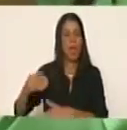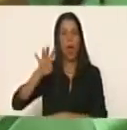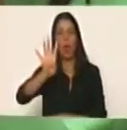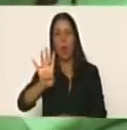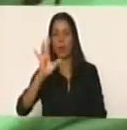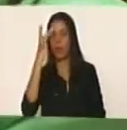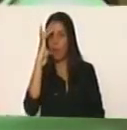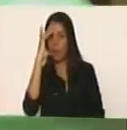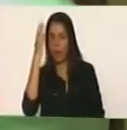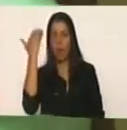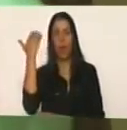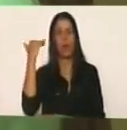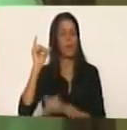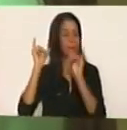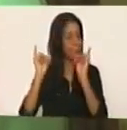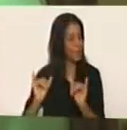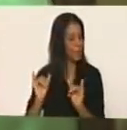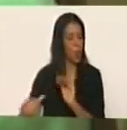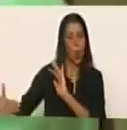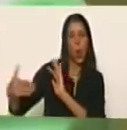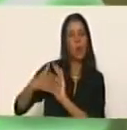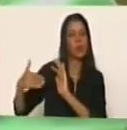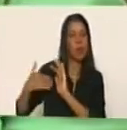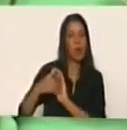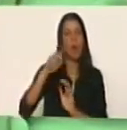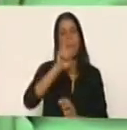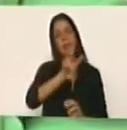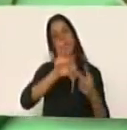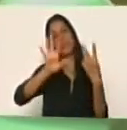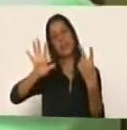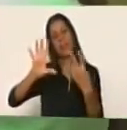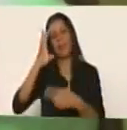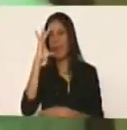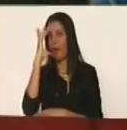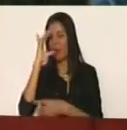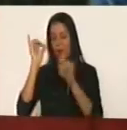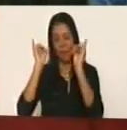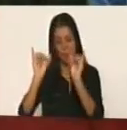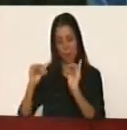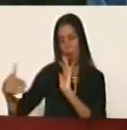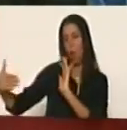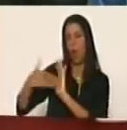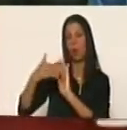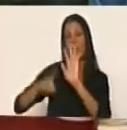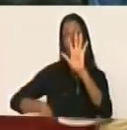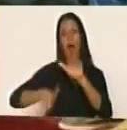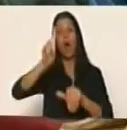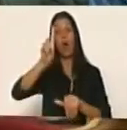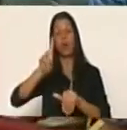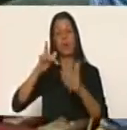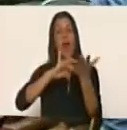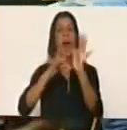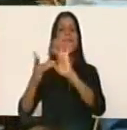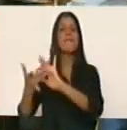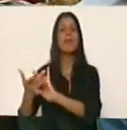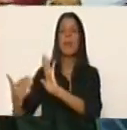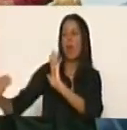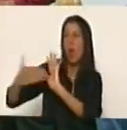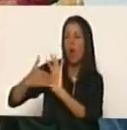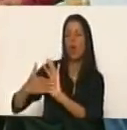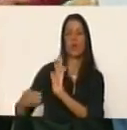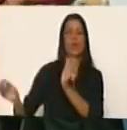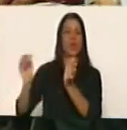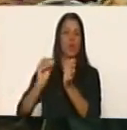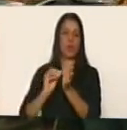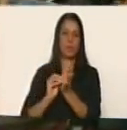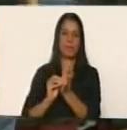febrero, la misma guerra del 27 de febrero, la misma guerra del 11 de abril, es la misma, solo que ahora está